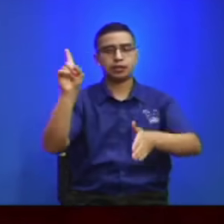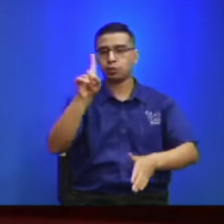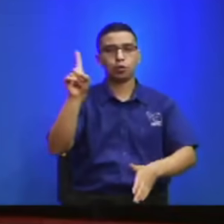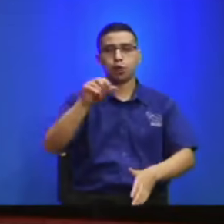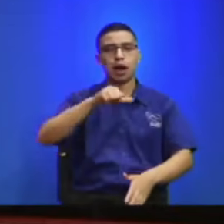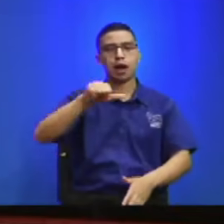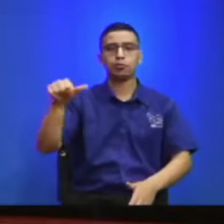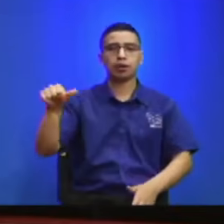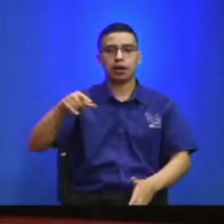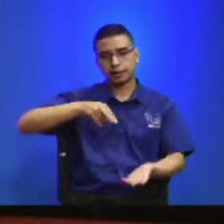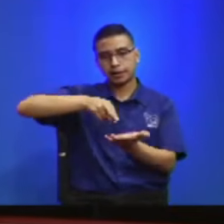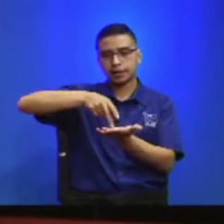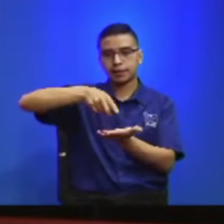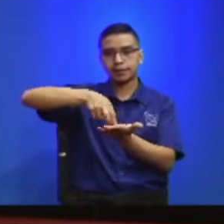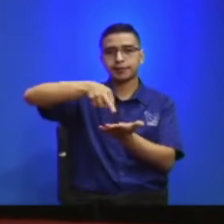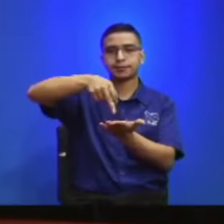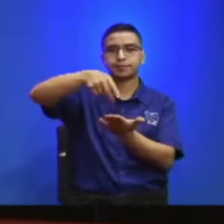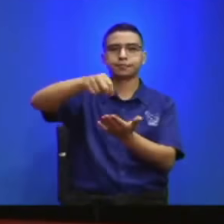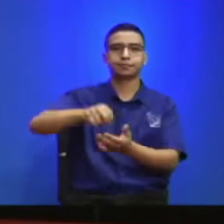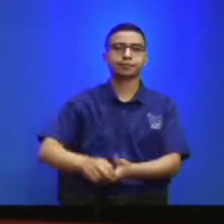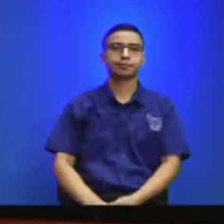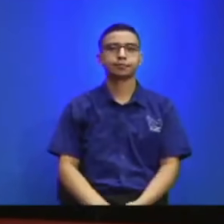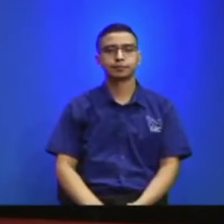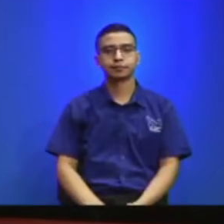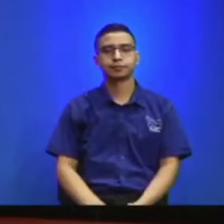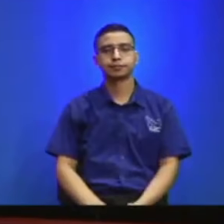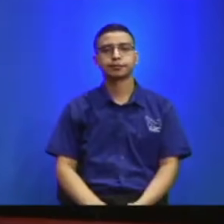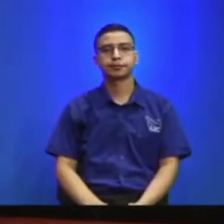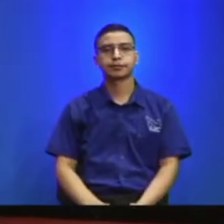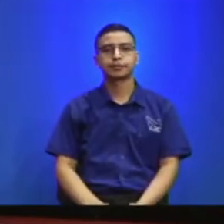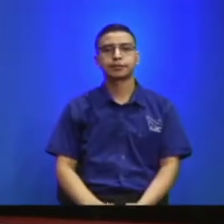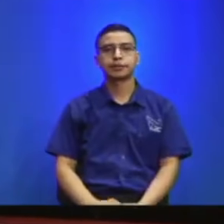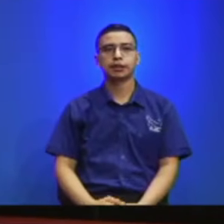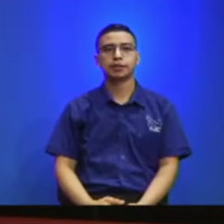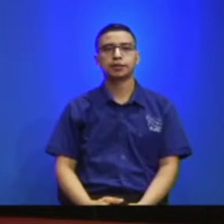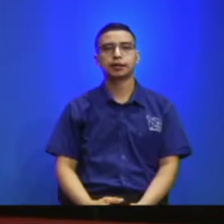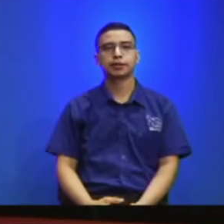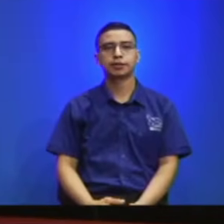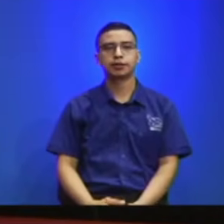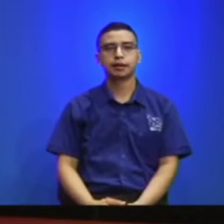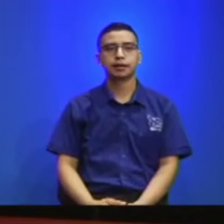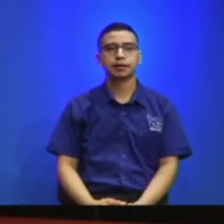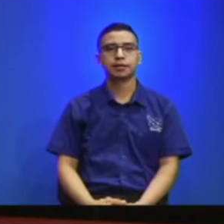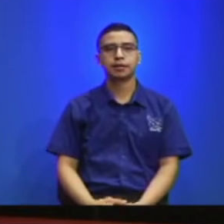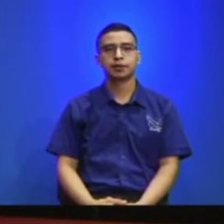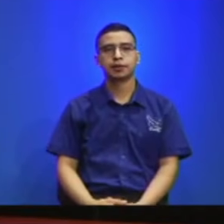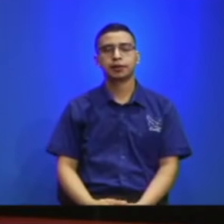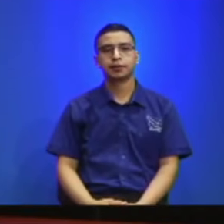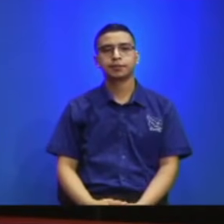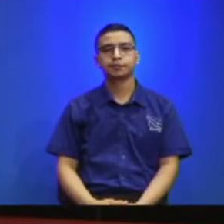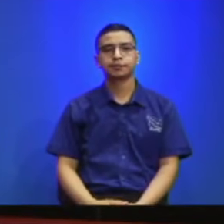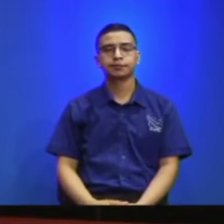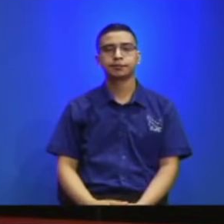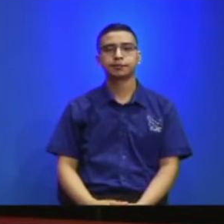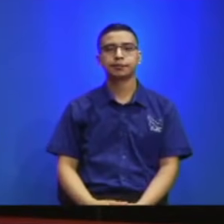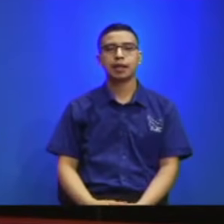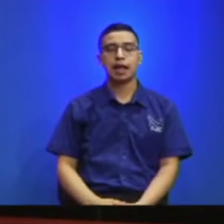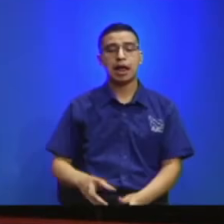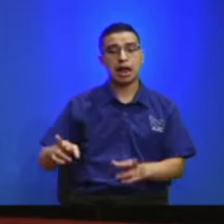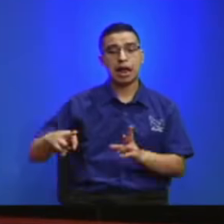aquí no porque el río jordán pongamos que viene aquí de la izquierda se meten las plantas de los pies